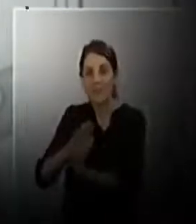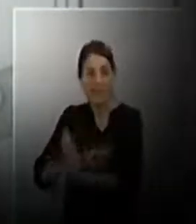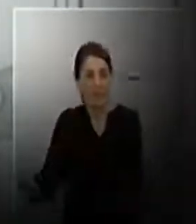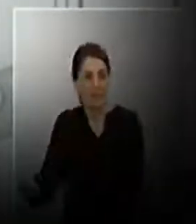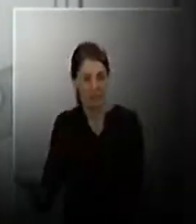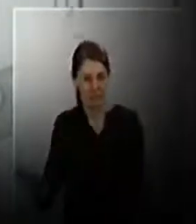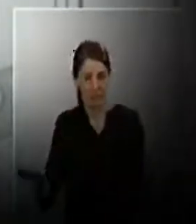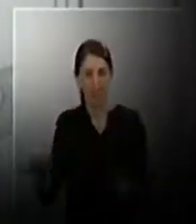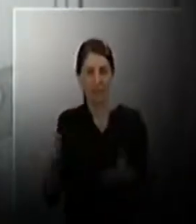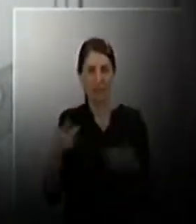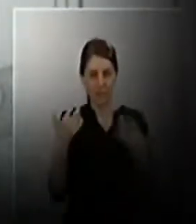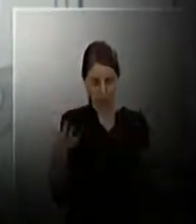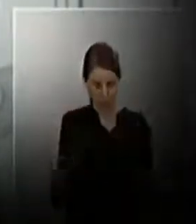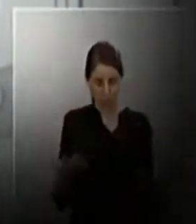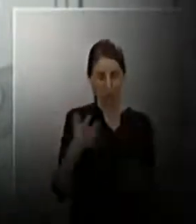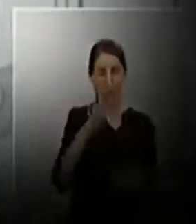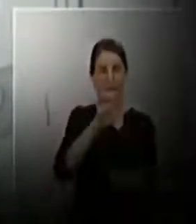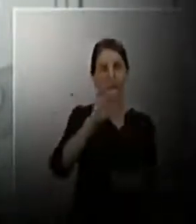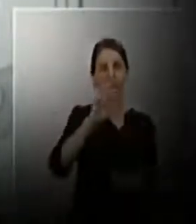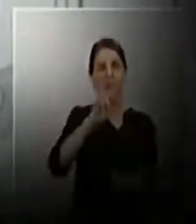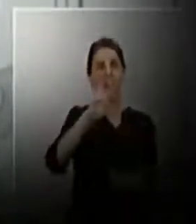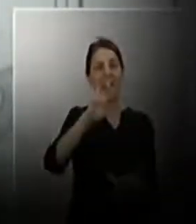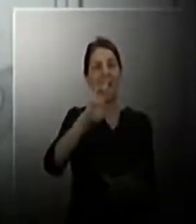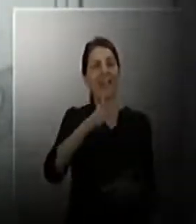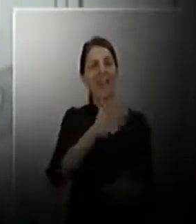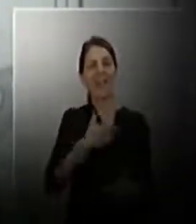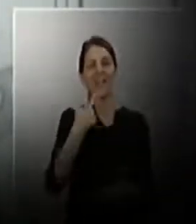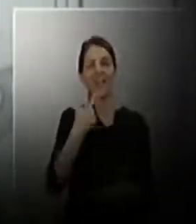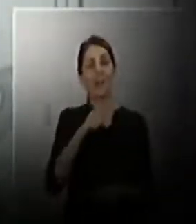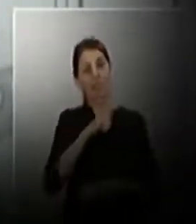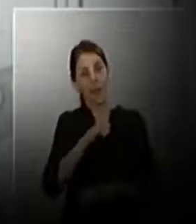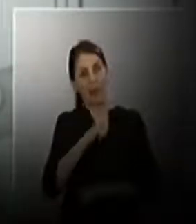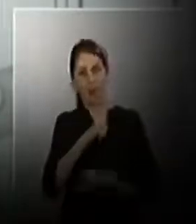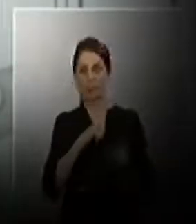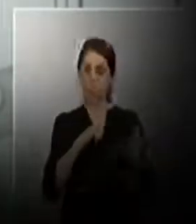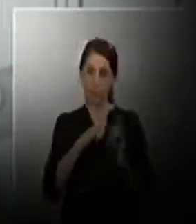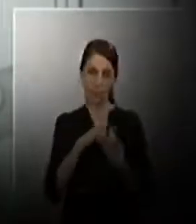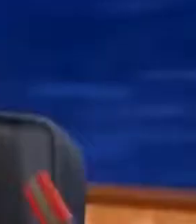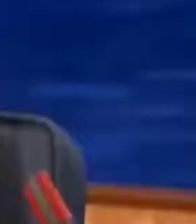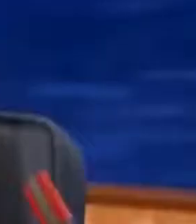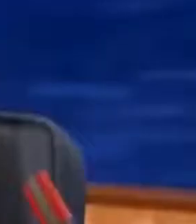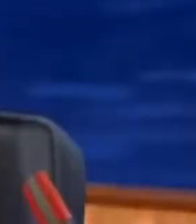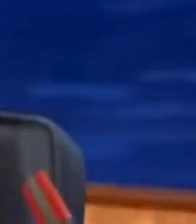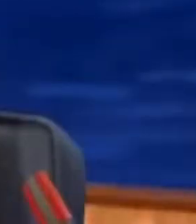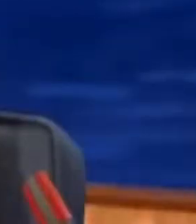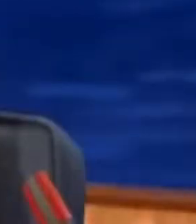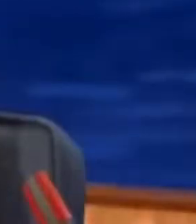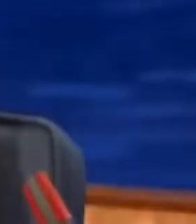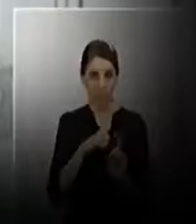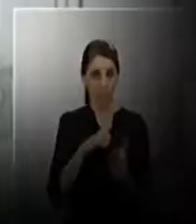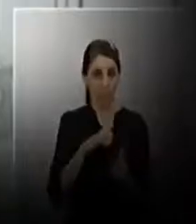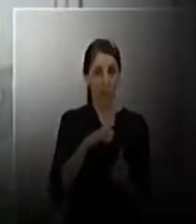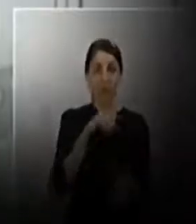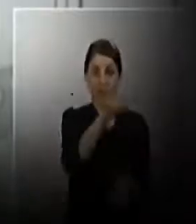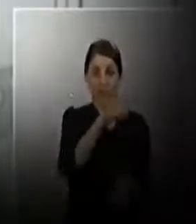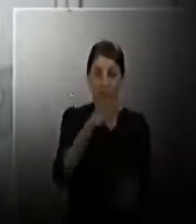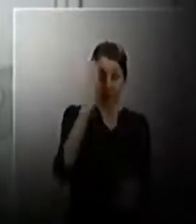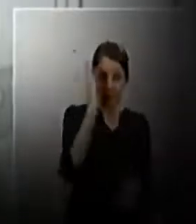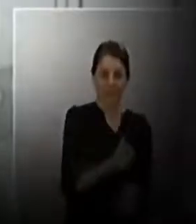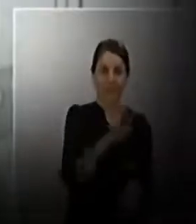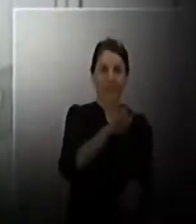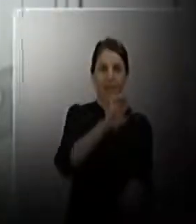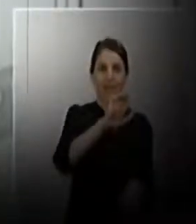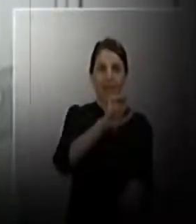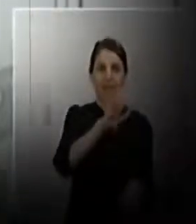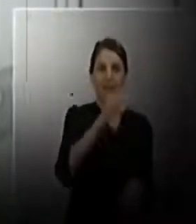los ERTE no son paro. Piensen que computan, están de alta, ¿de acuerdo? Están de alta. Por tanto, no